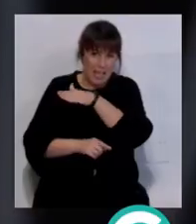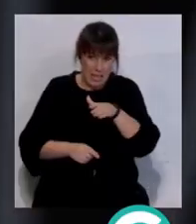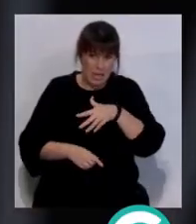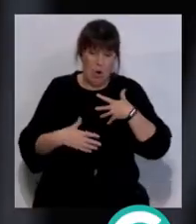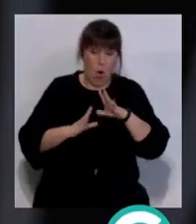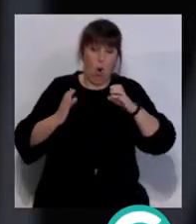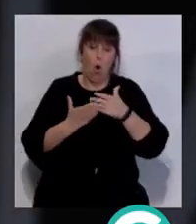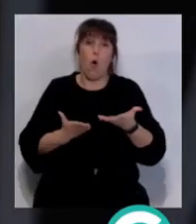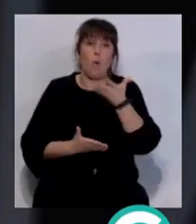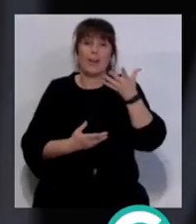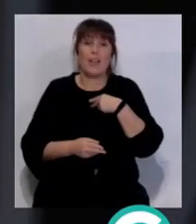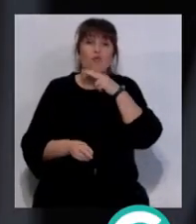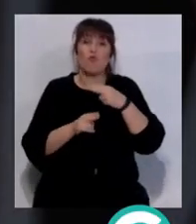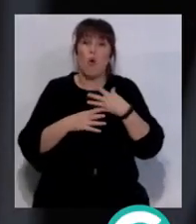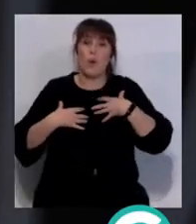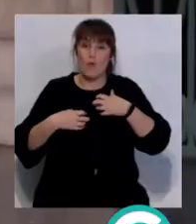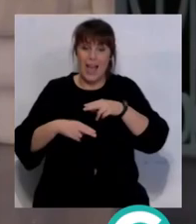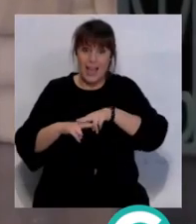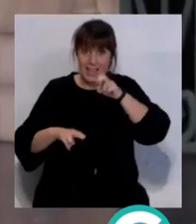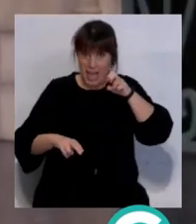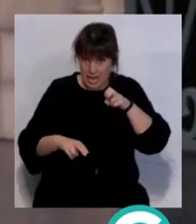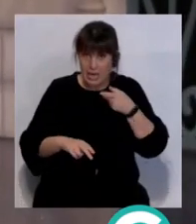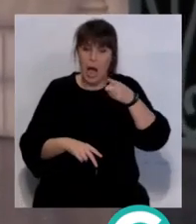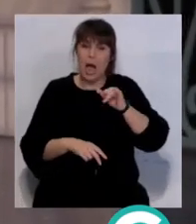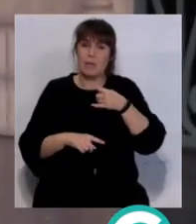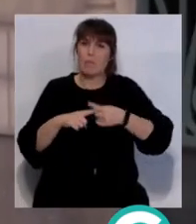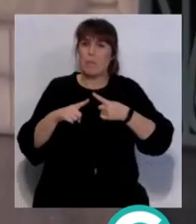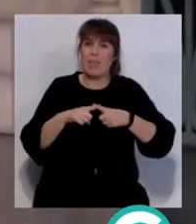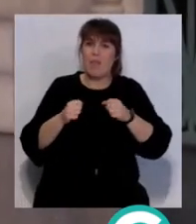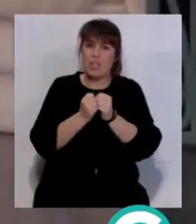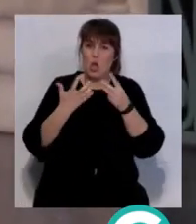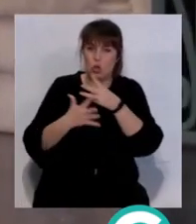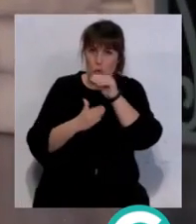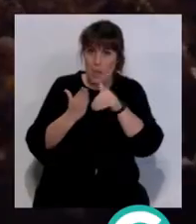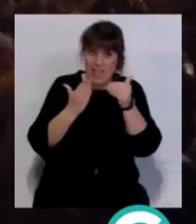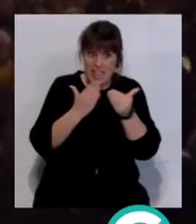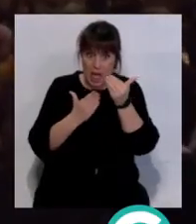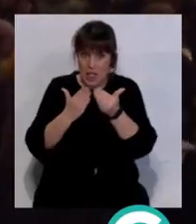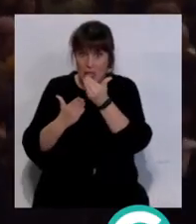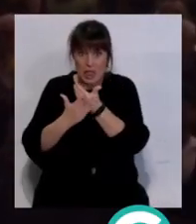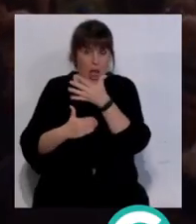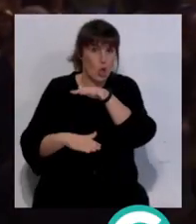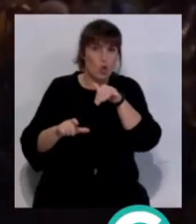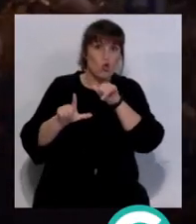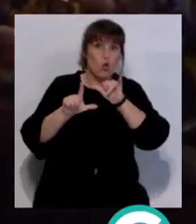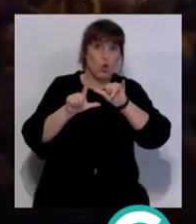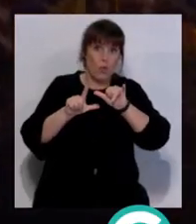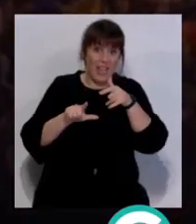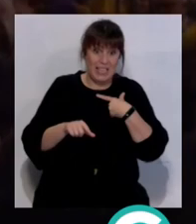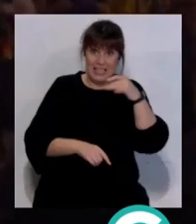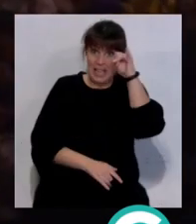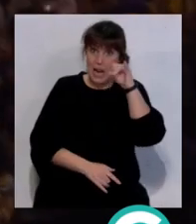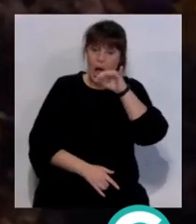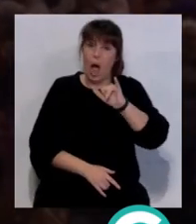casi 988.000 impresiones y una media de 28.000 por día, mientras que en Instagram se cifra